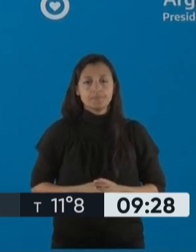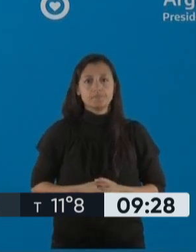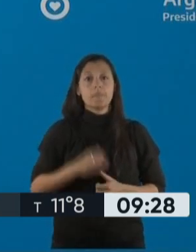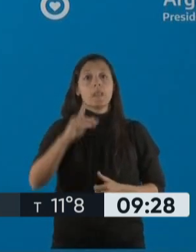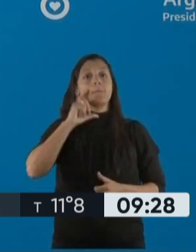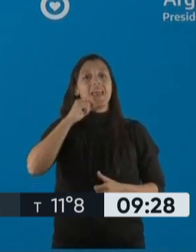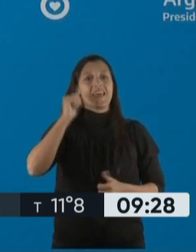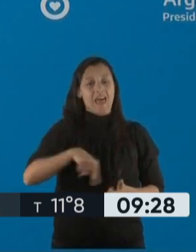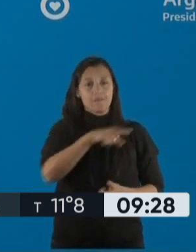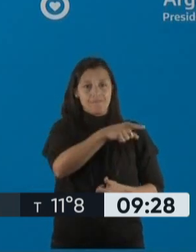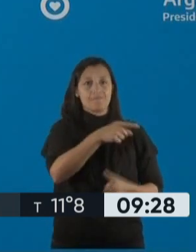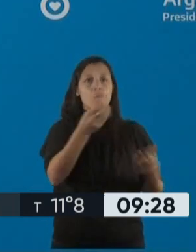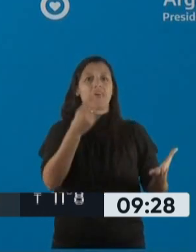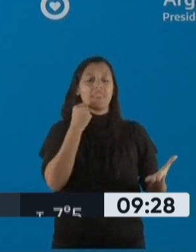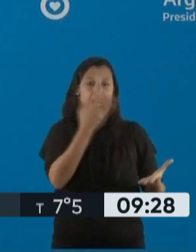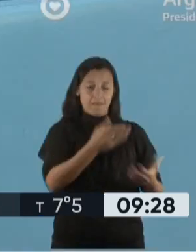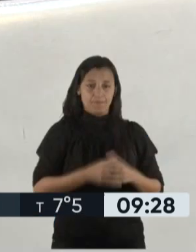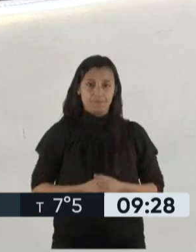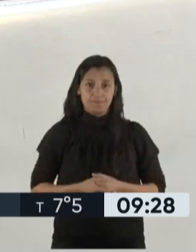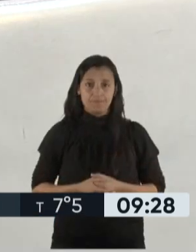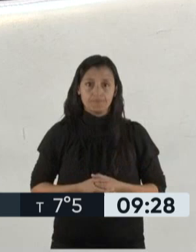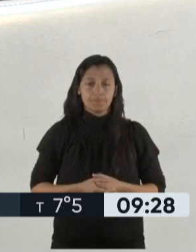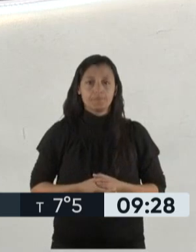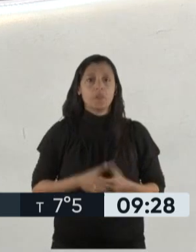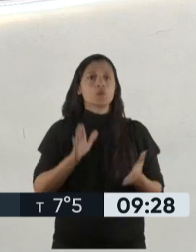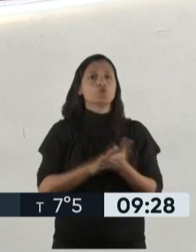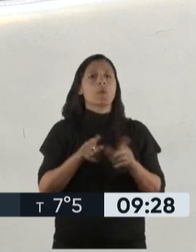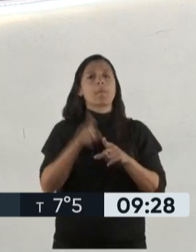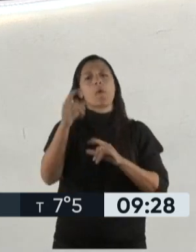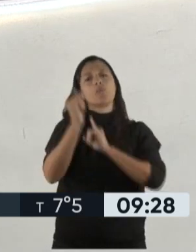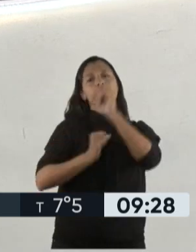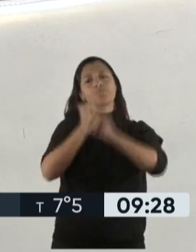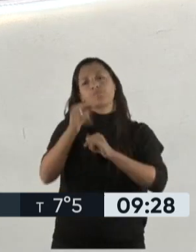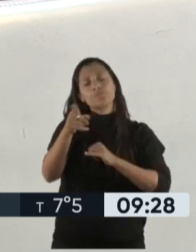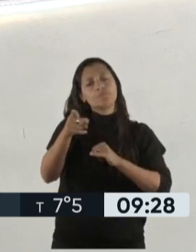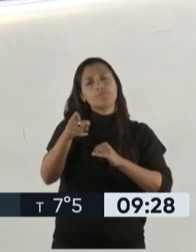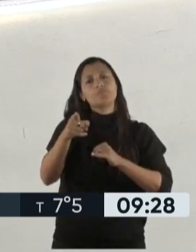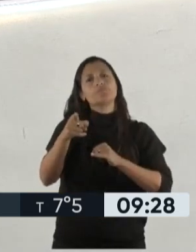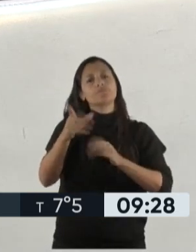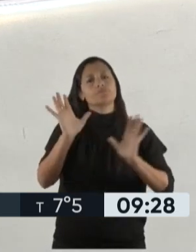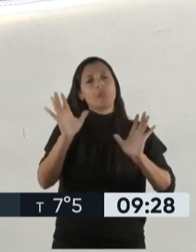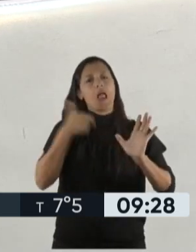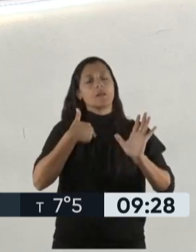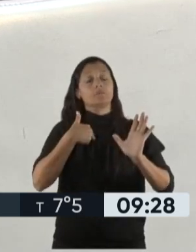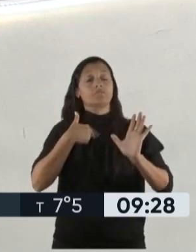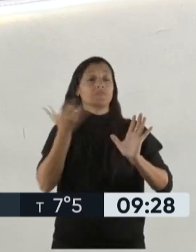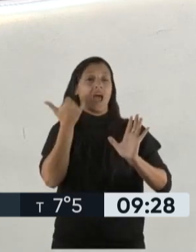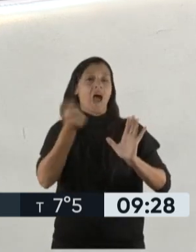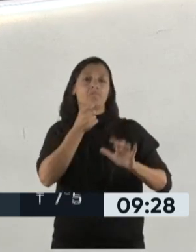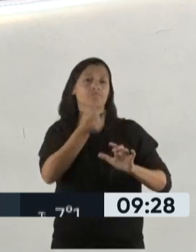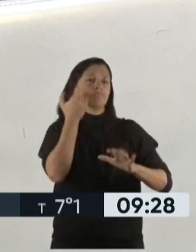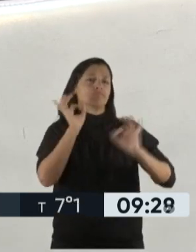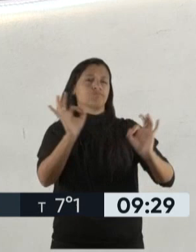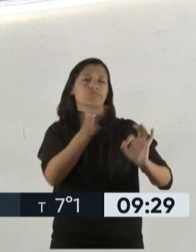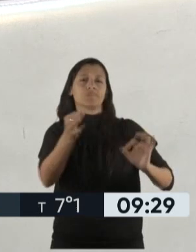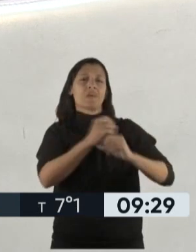Brian Meyer, del Litoral. ¿Qué tal, Gabriela? Buen día. En línea con lo que usted mencionaba recién, quizás encuentre un poco su respuesta a esta pregunta,